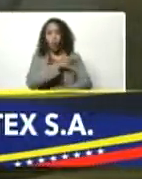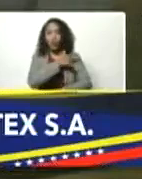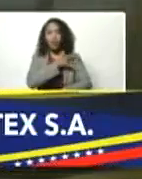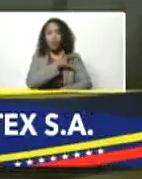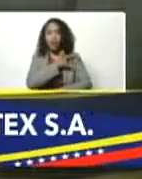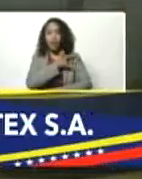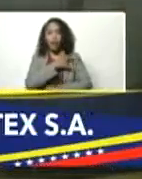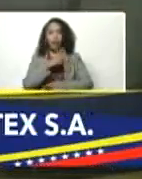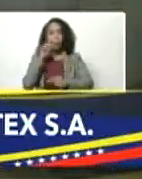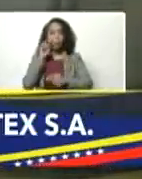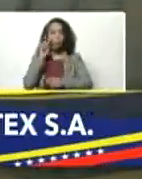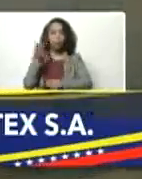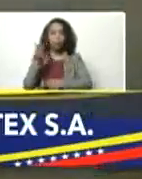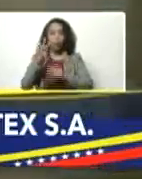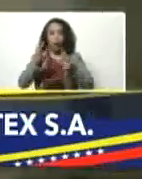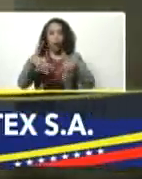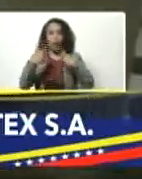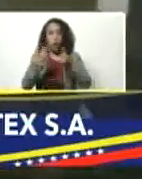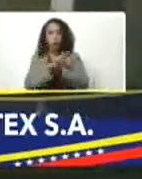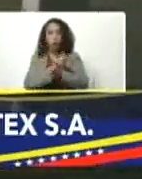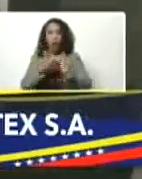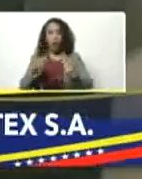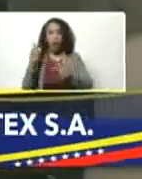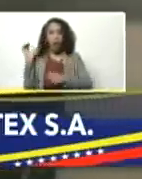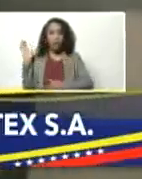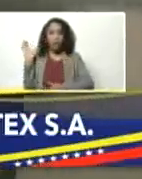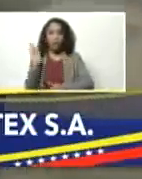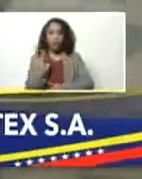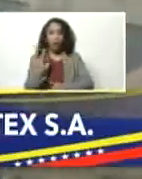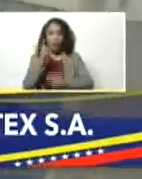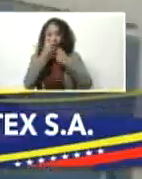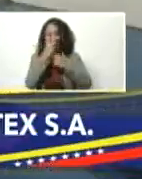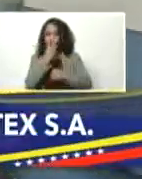han descubierto que el neoliberalismo trae pobreza en el